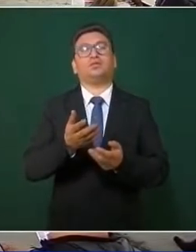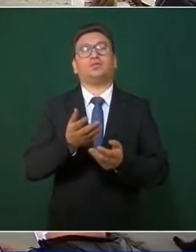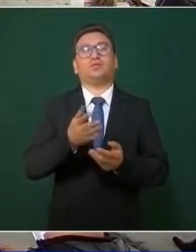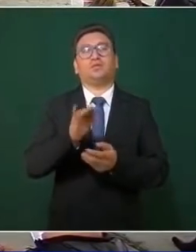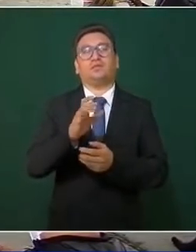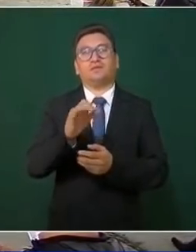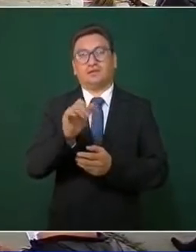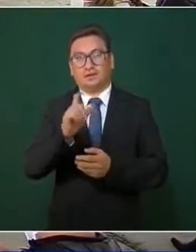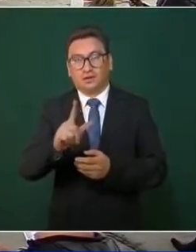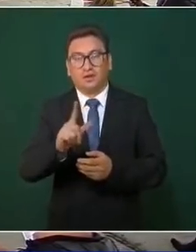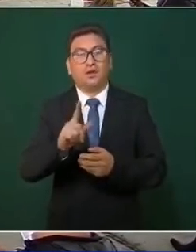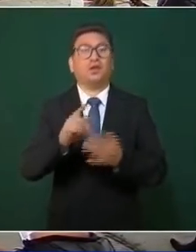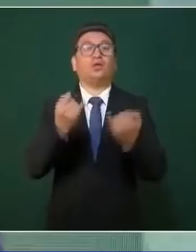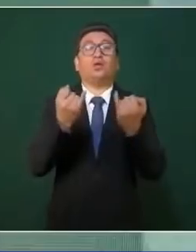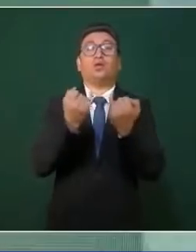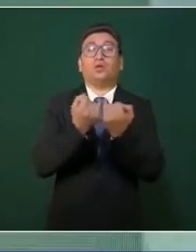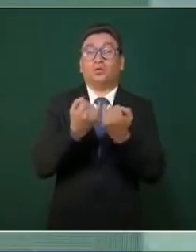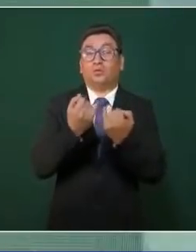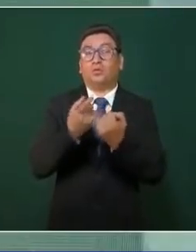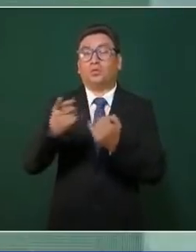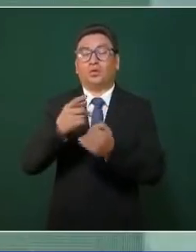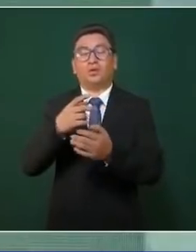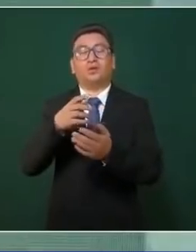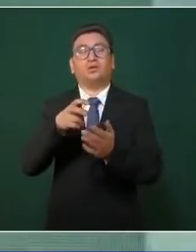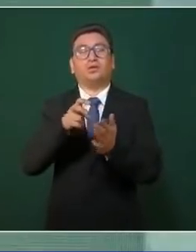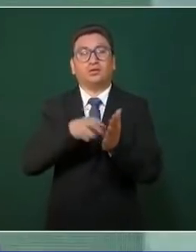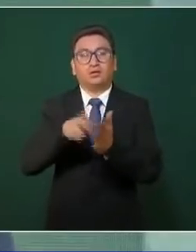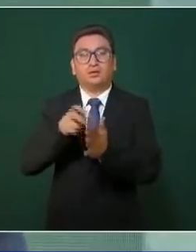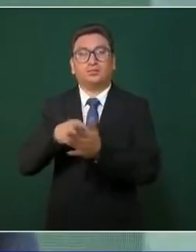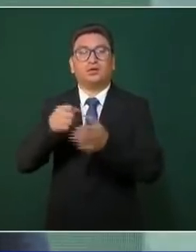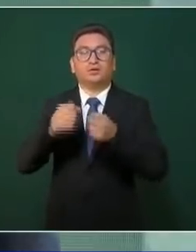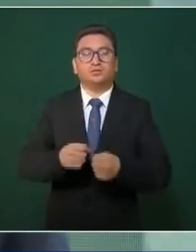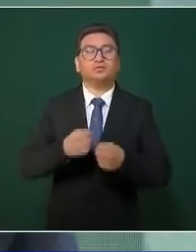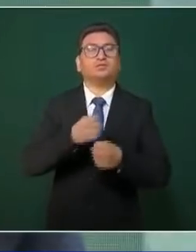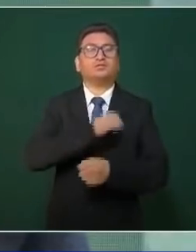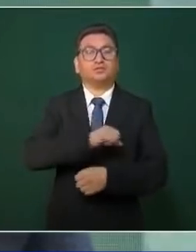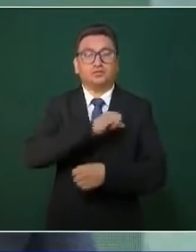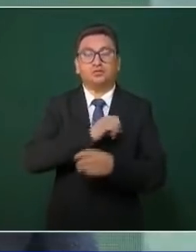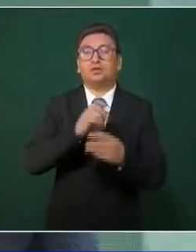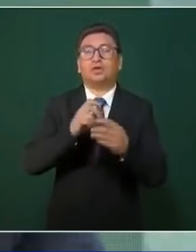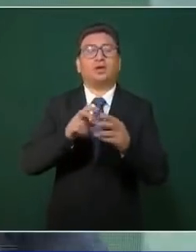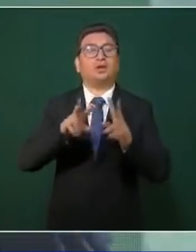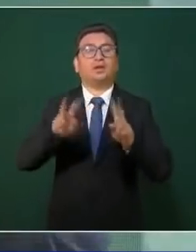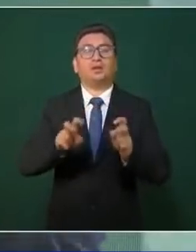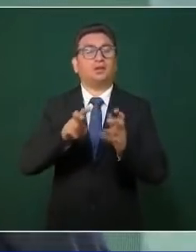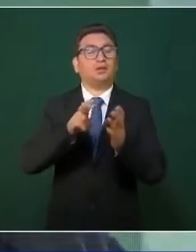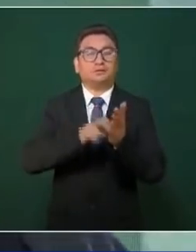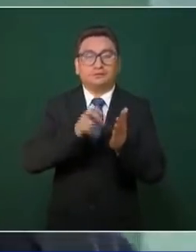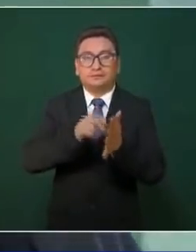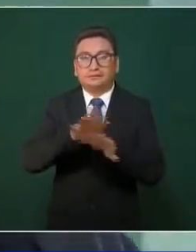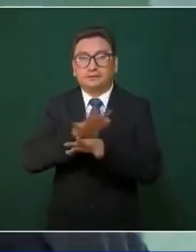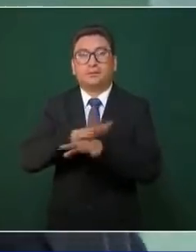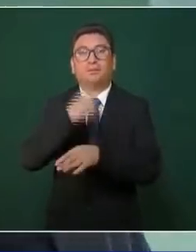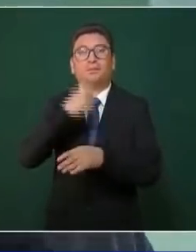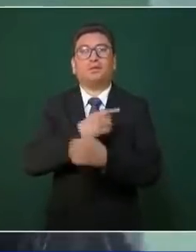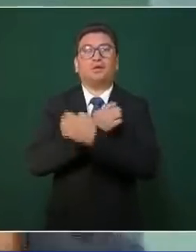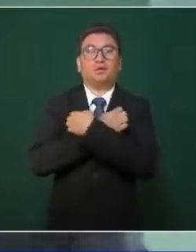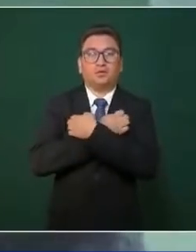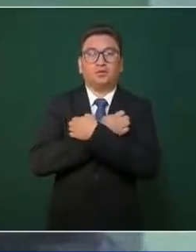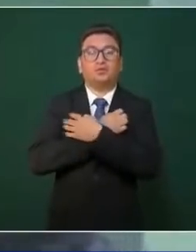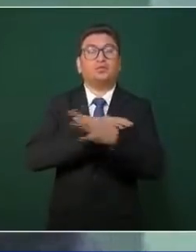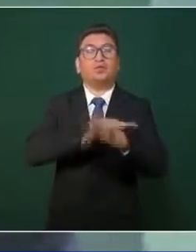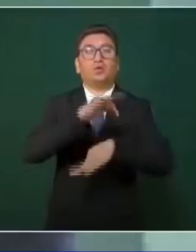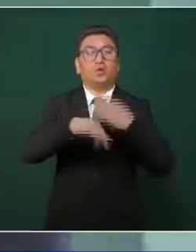llamada reforma a la seguridad social, la llamada reforma educativa, todas llevaban ese